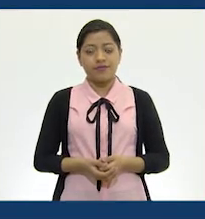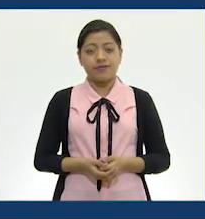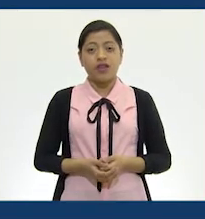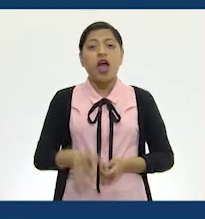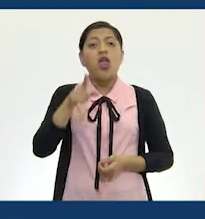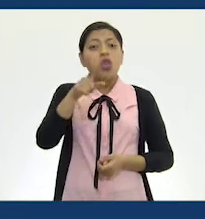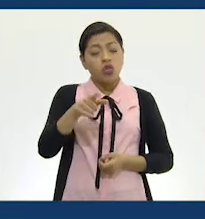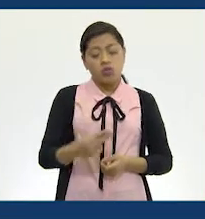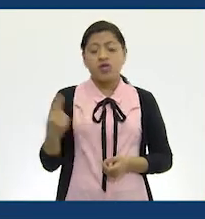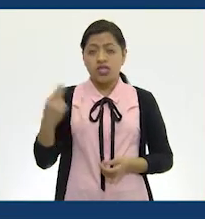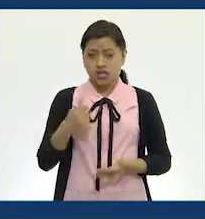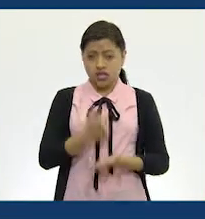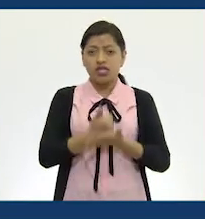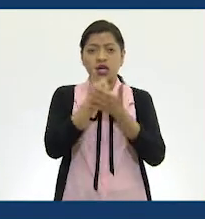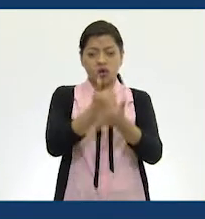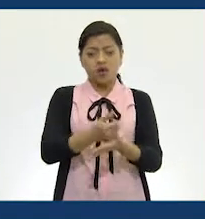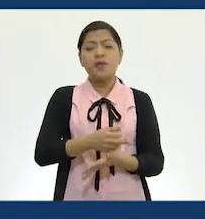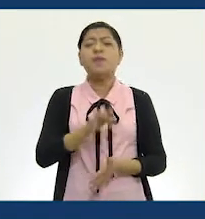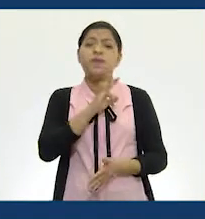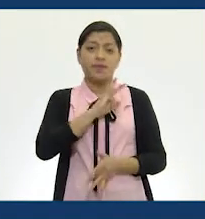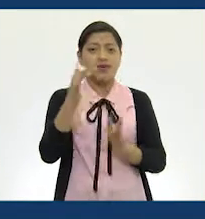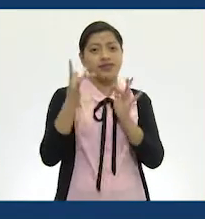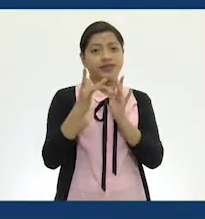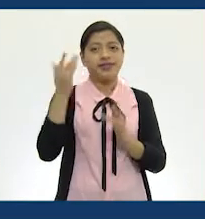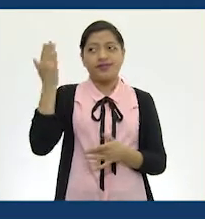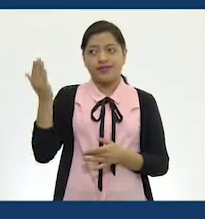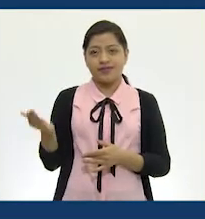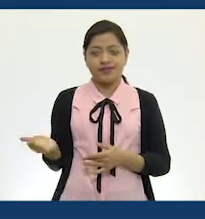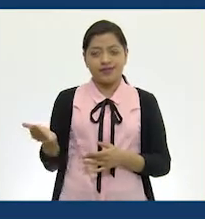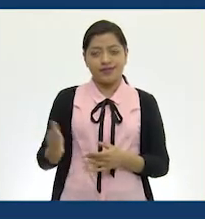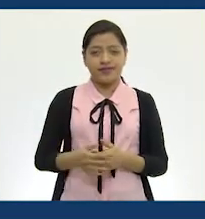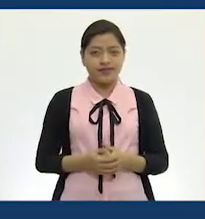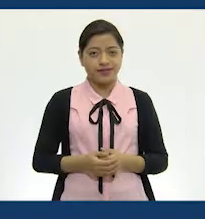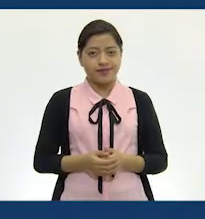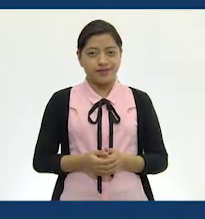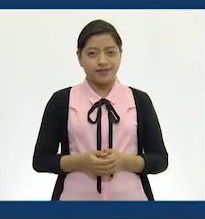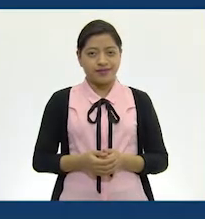Si necesitas ayuda para resolver tus dudas, contáctanos.